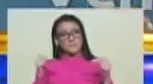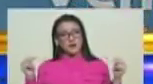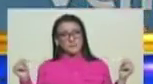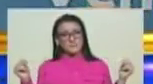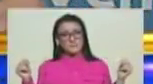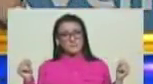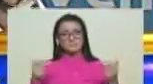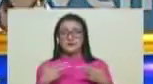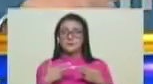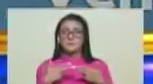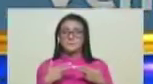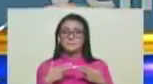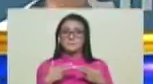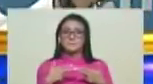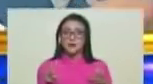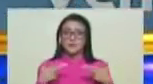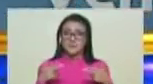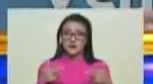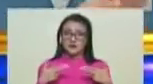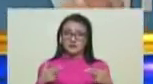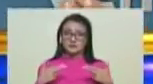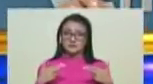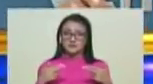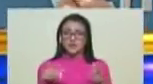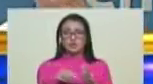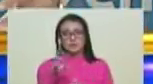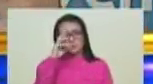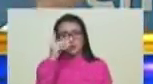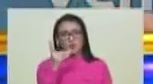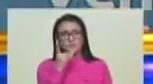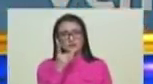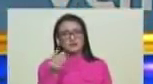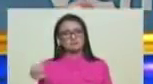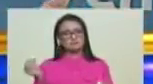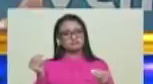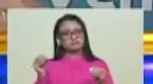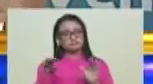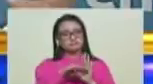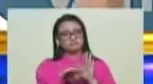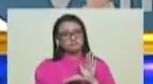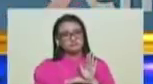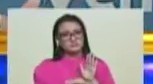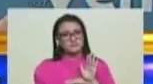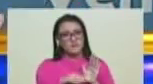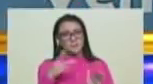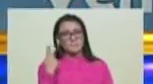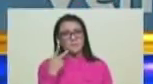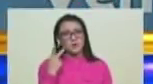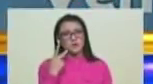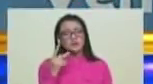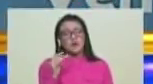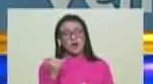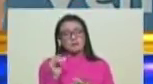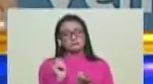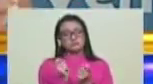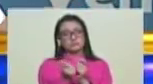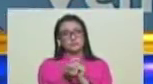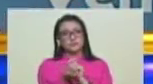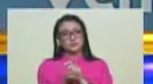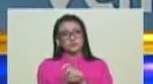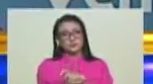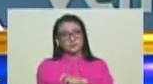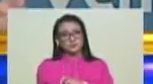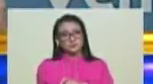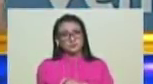de fuerzas políticas, ese mapa político en República Dominicana, perdón, ese mapa político ha sufrido transformaciones, pero